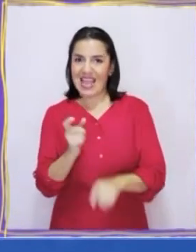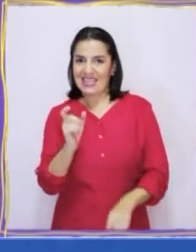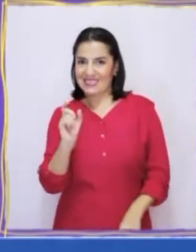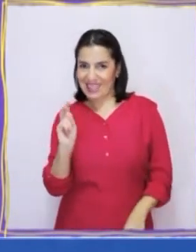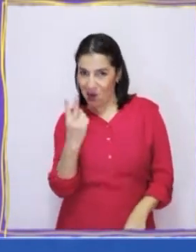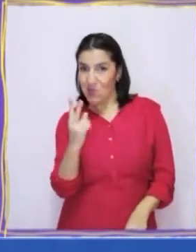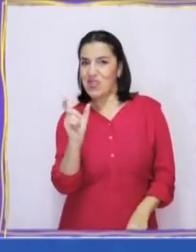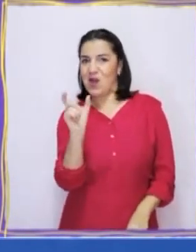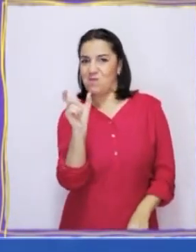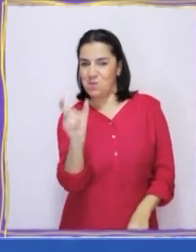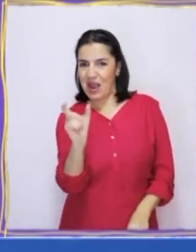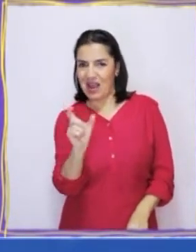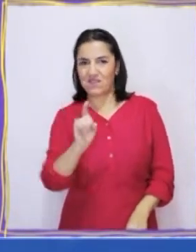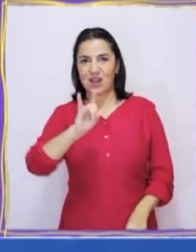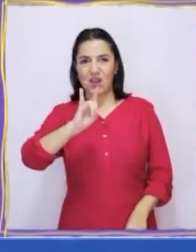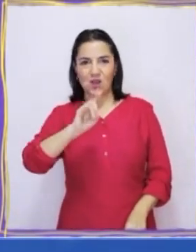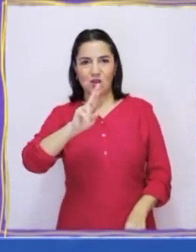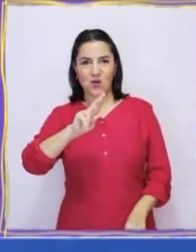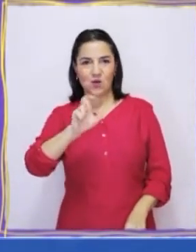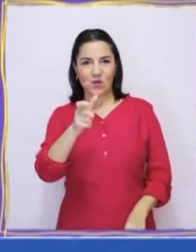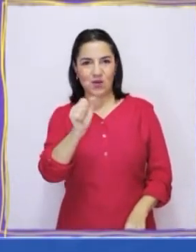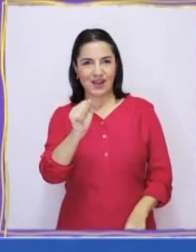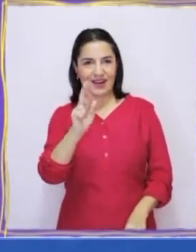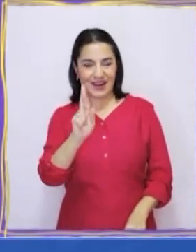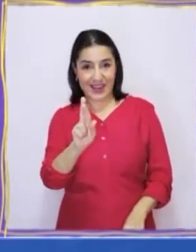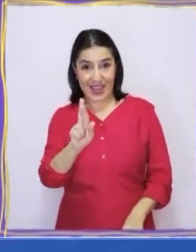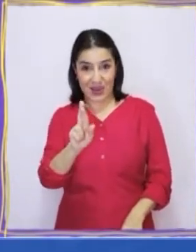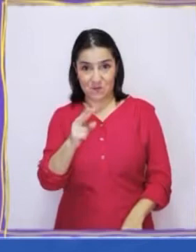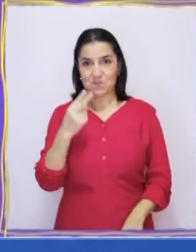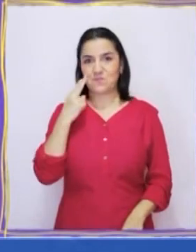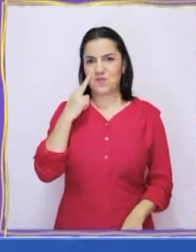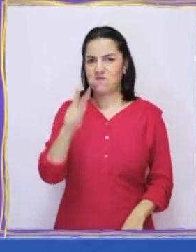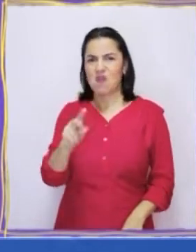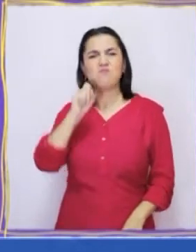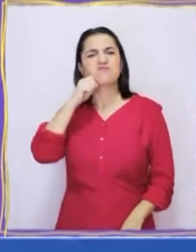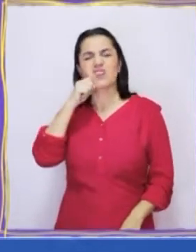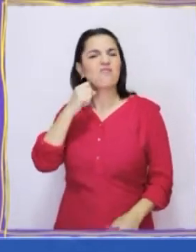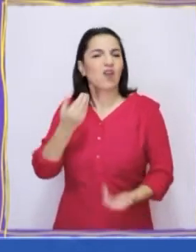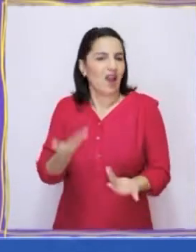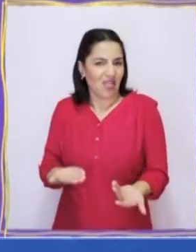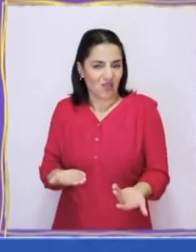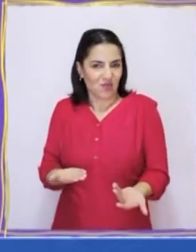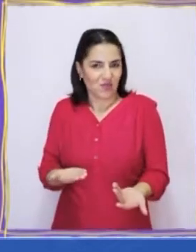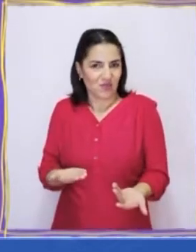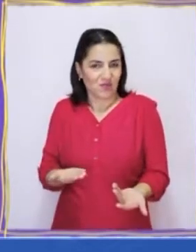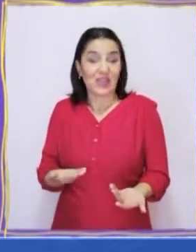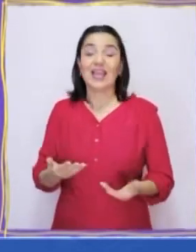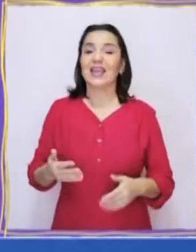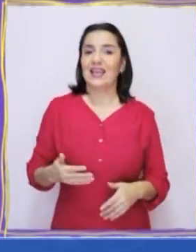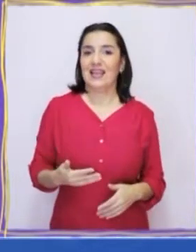la segunda palabra, que es hurgar. ¡Excelente! Veamos qué significa.